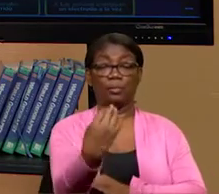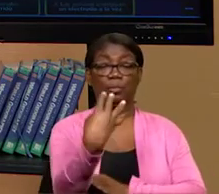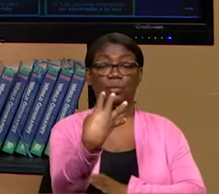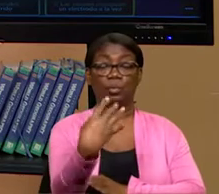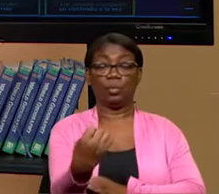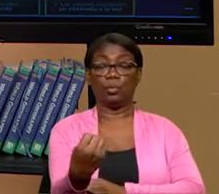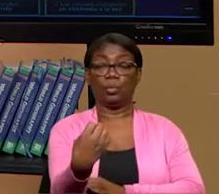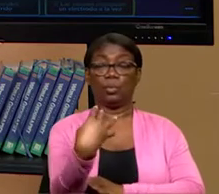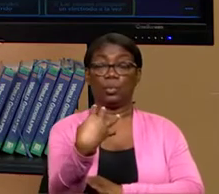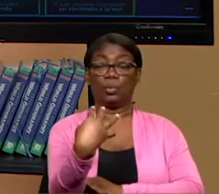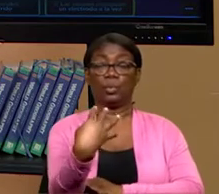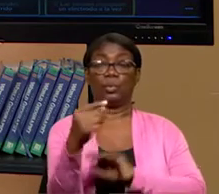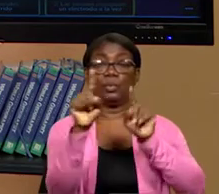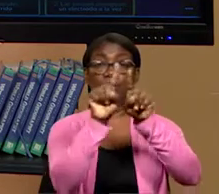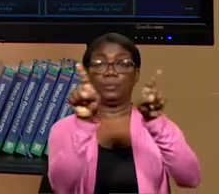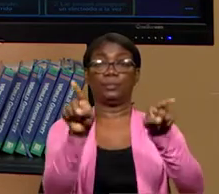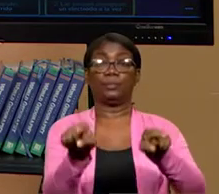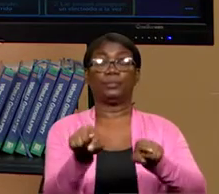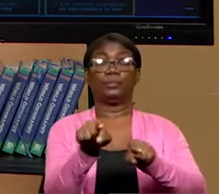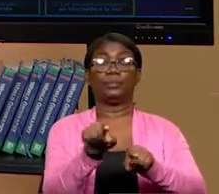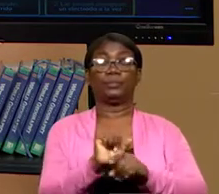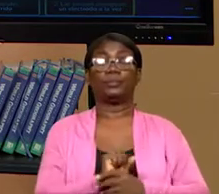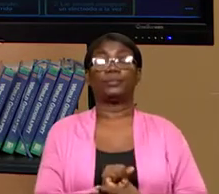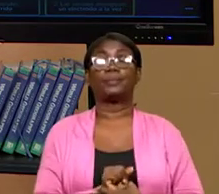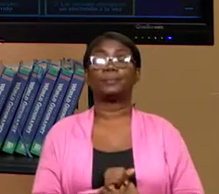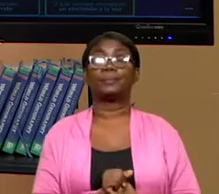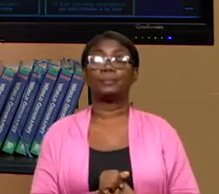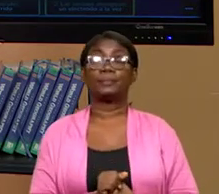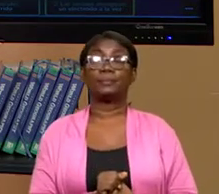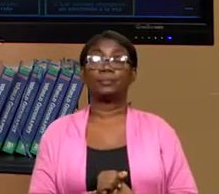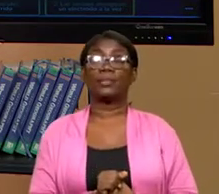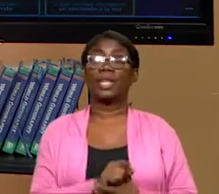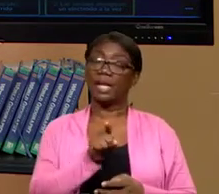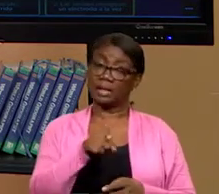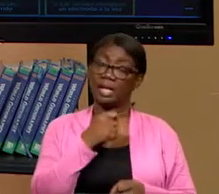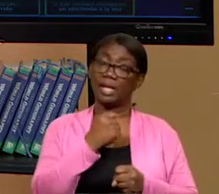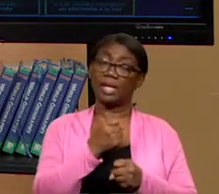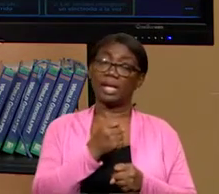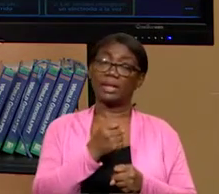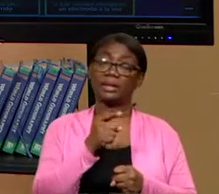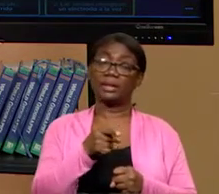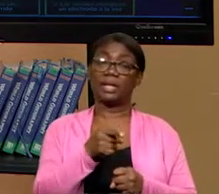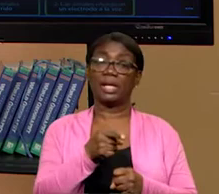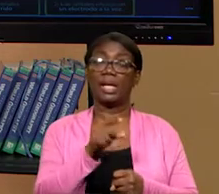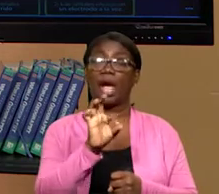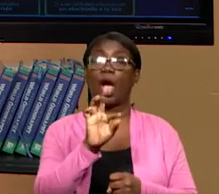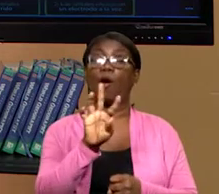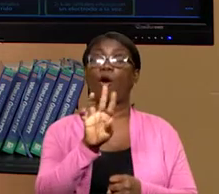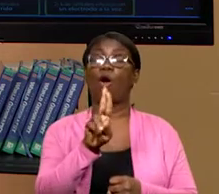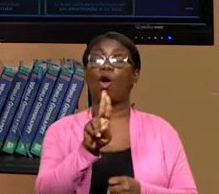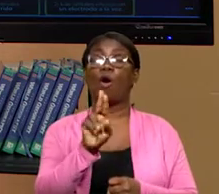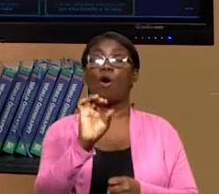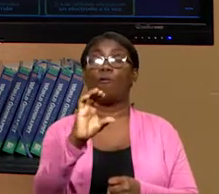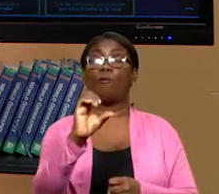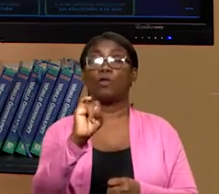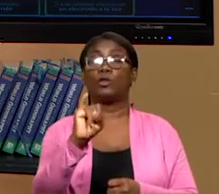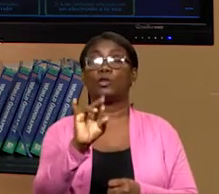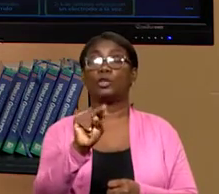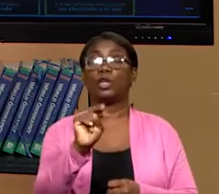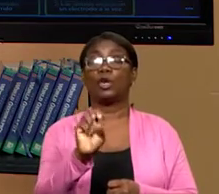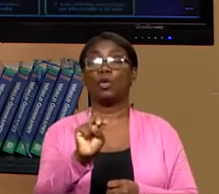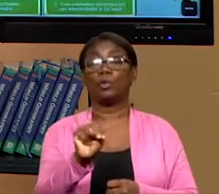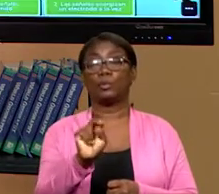la pantalla y su proyección. ¿Ok? Esa es la labor de la tarjeta Jixus.